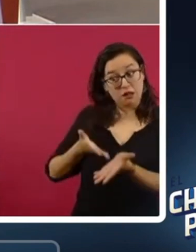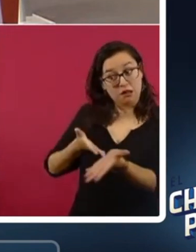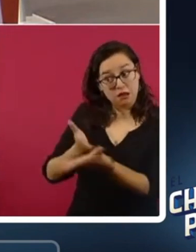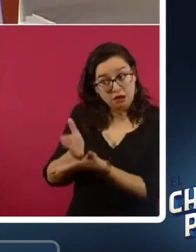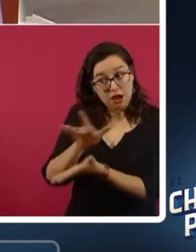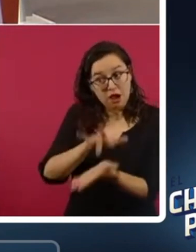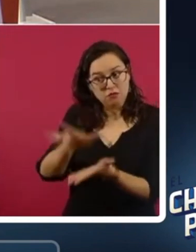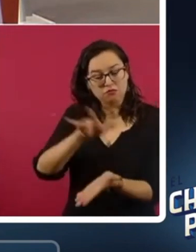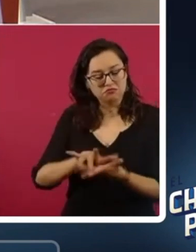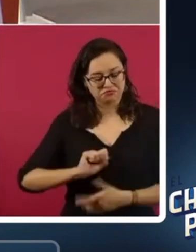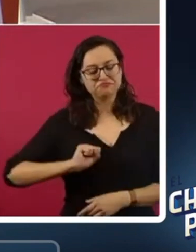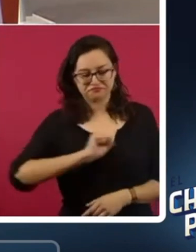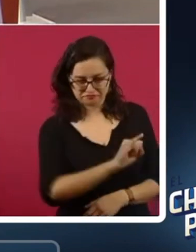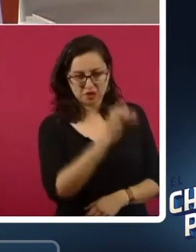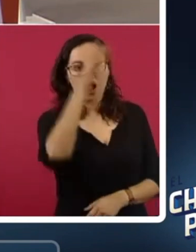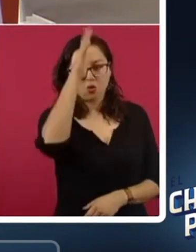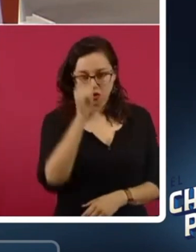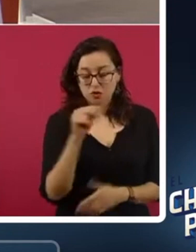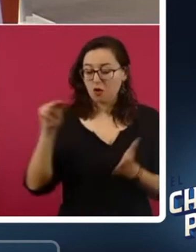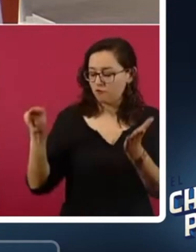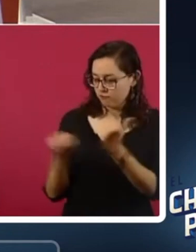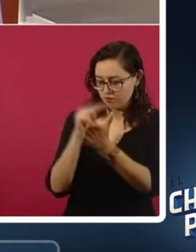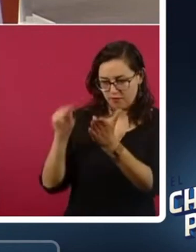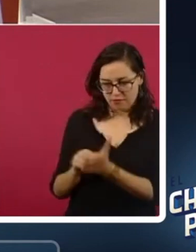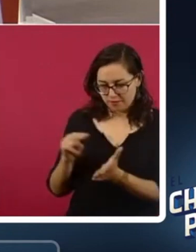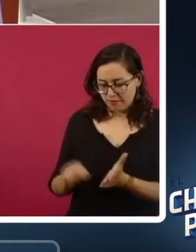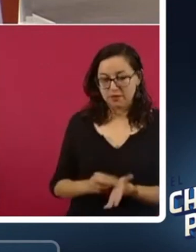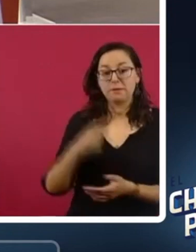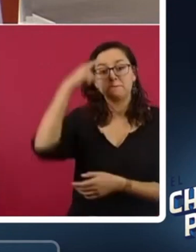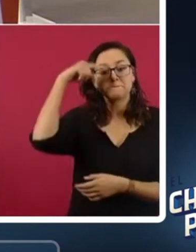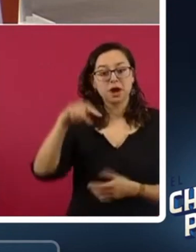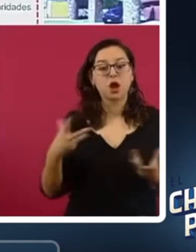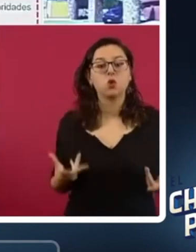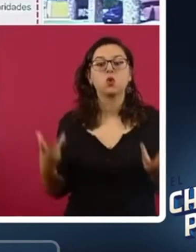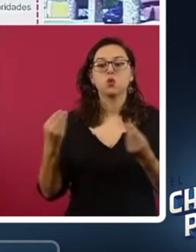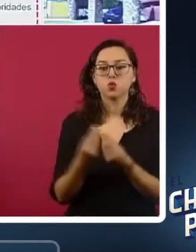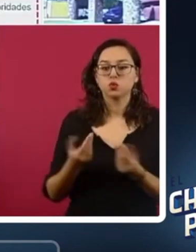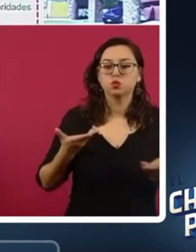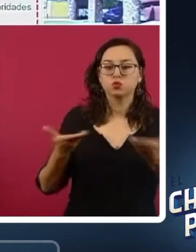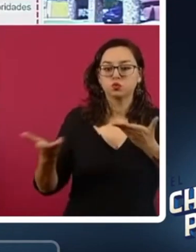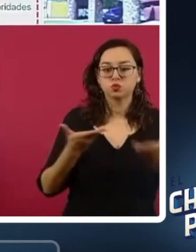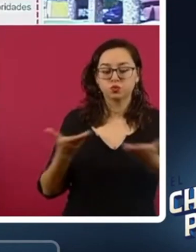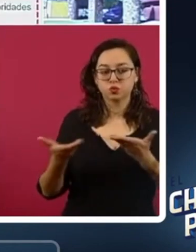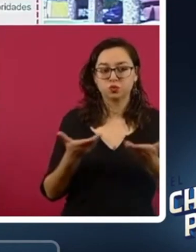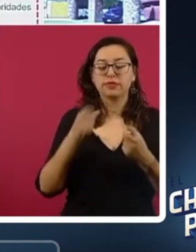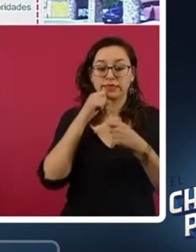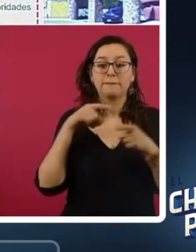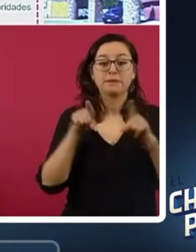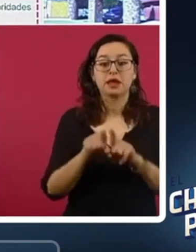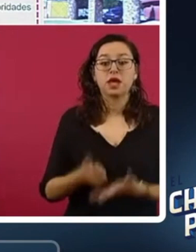de Seguridad y Protección Ciudadana para buscar la colaboración del Tribunal Superior de Justicia de la Ciudad de